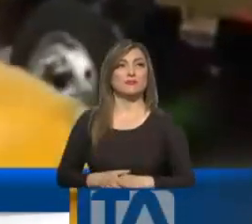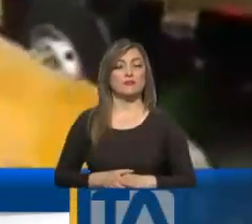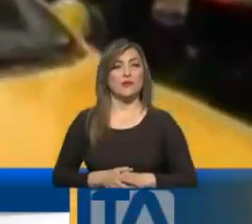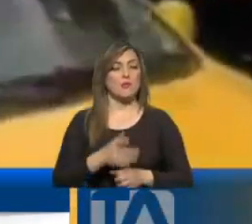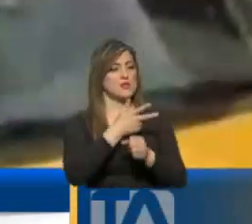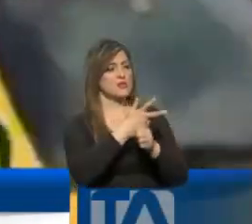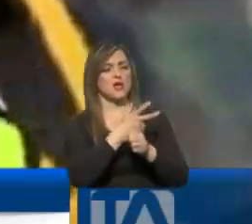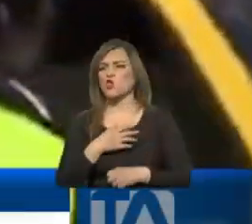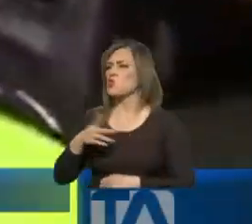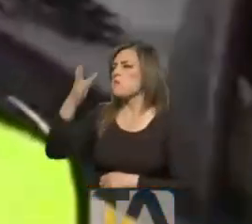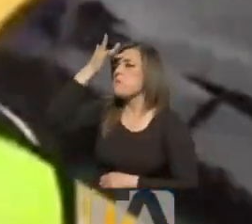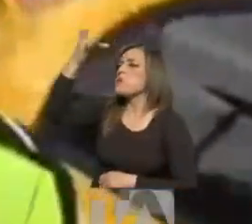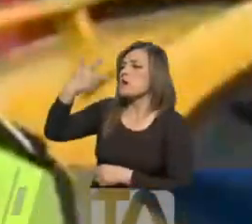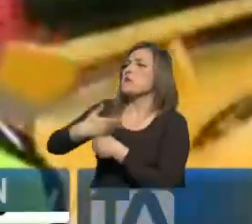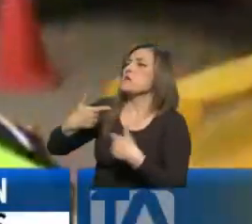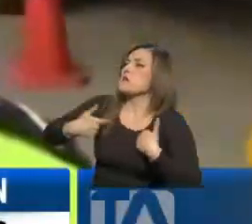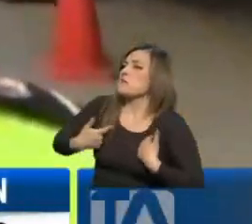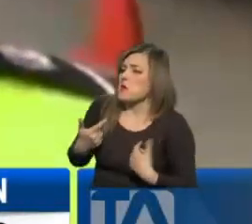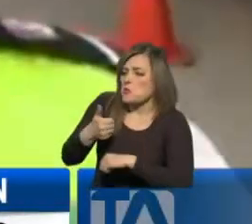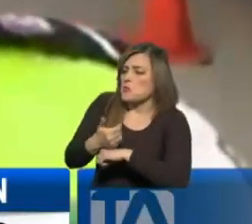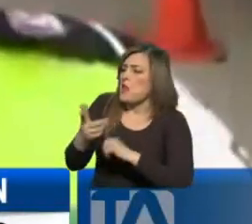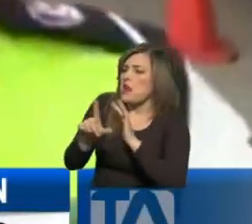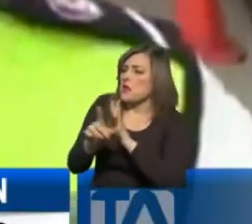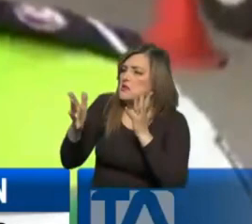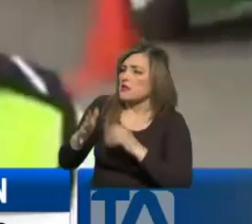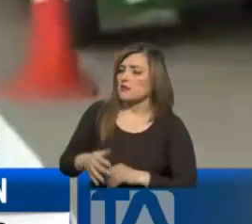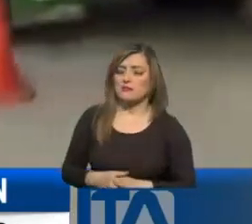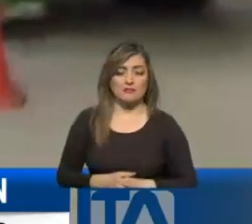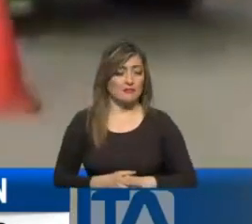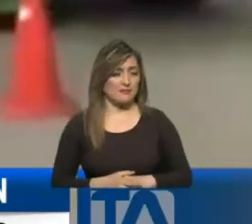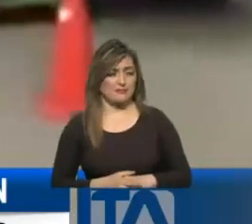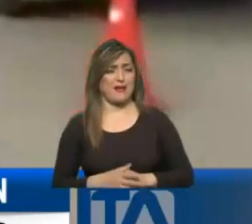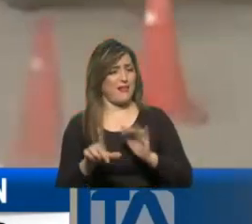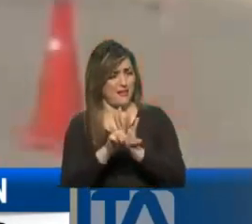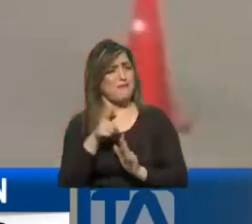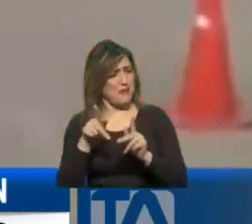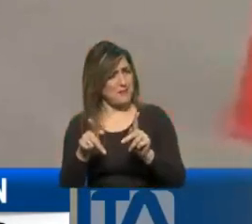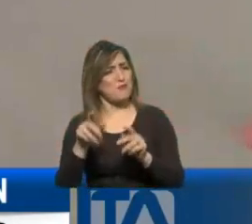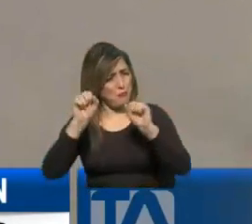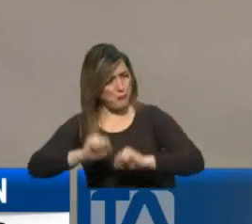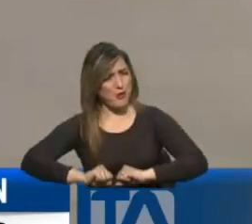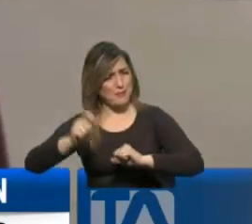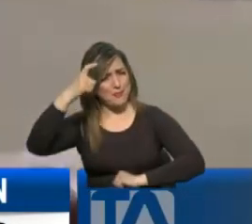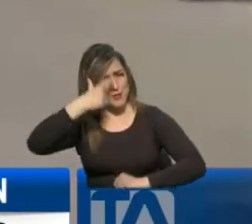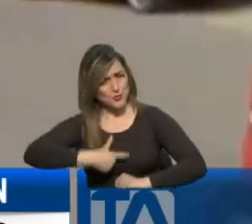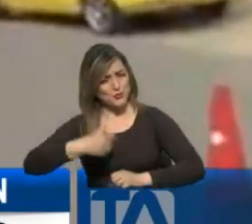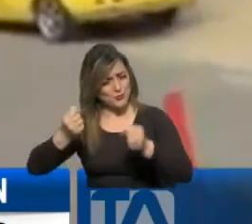autorización. ¿Autorización de quién? Este agente de tránsito dice que no lo graben, pero la ley sí lo permite. ¿Cuál es su temor?